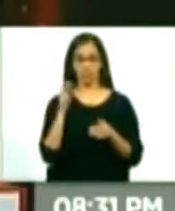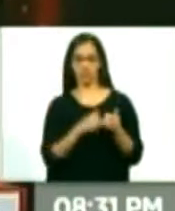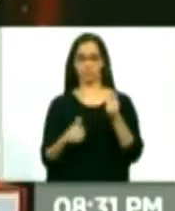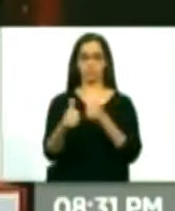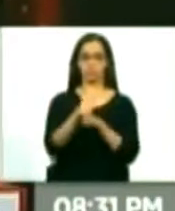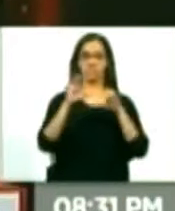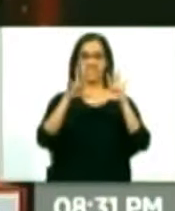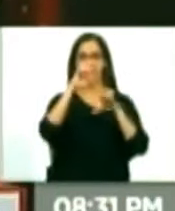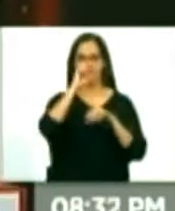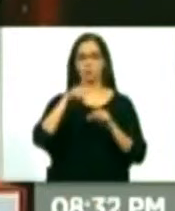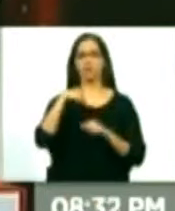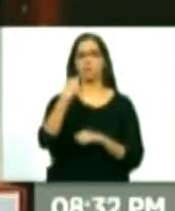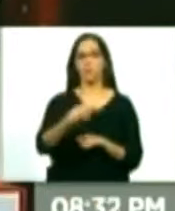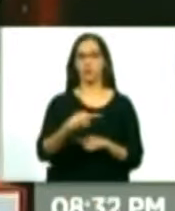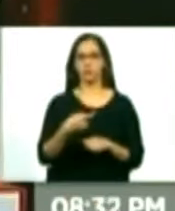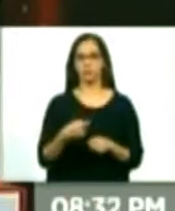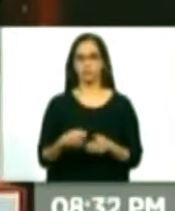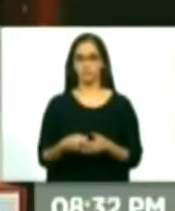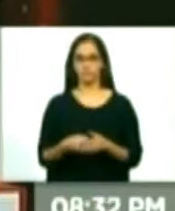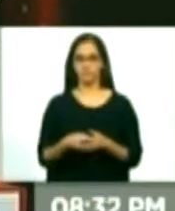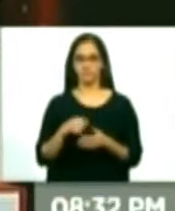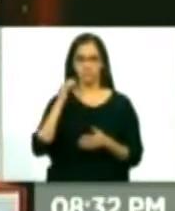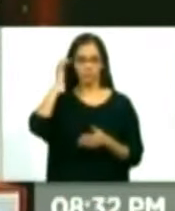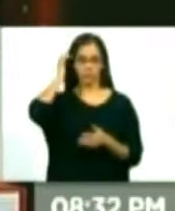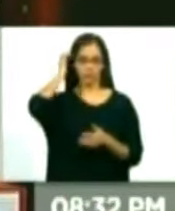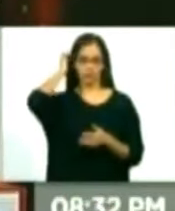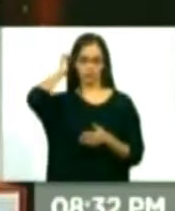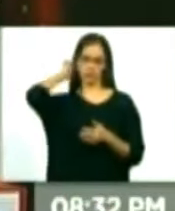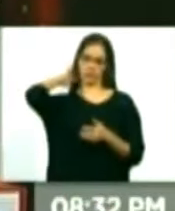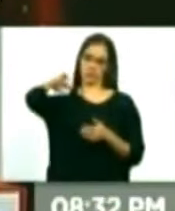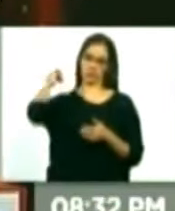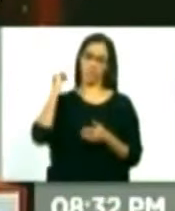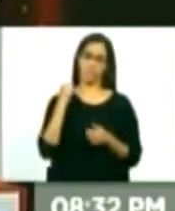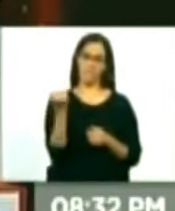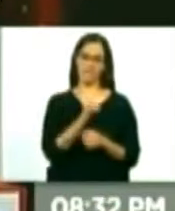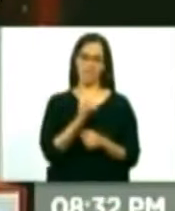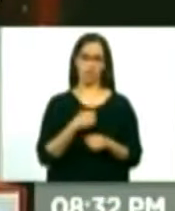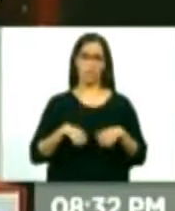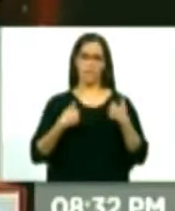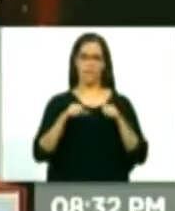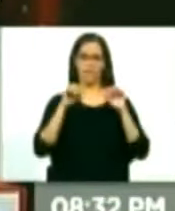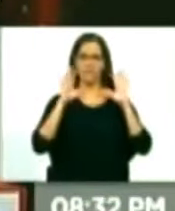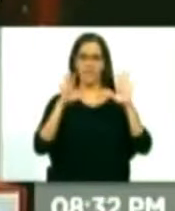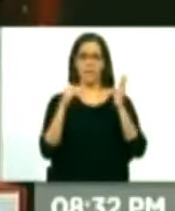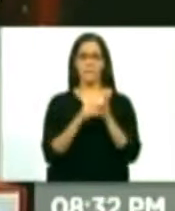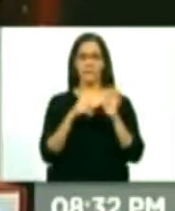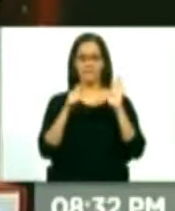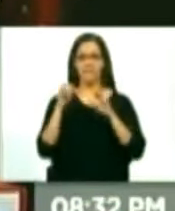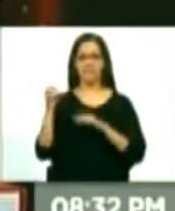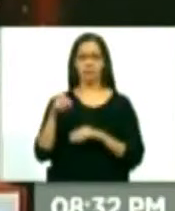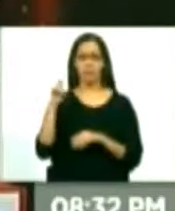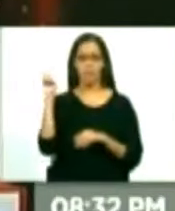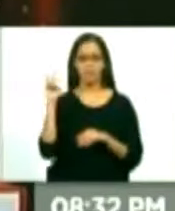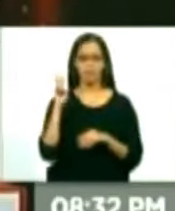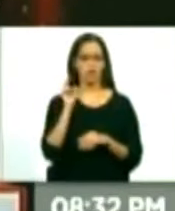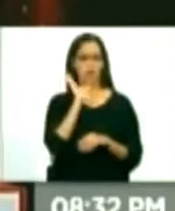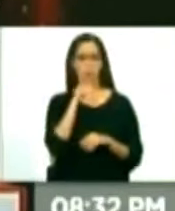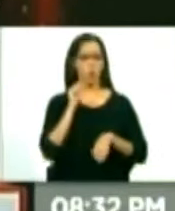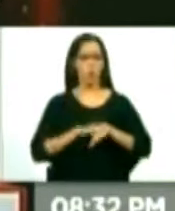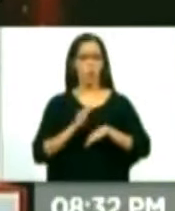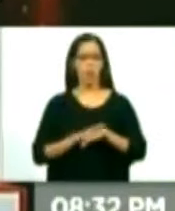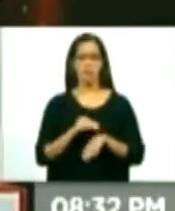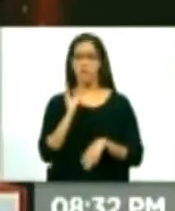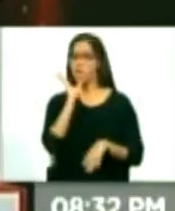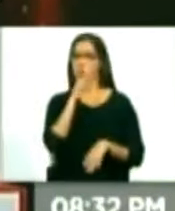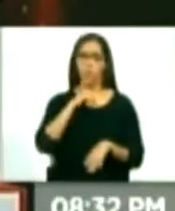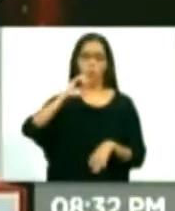años. Mataron más de 3.600 venezolanos y venezolanas. Y no hay responsable a estas alturas de la vida. Y no hubo ni OEA,